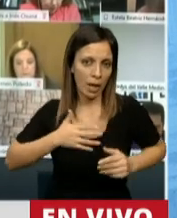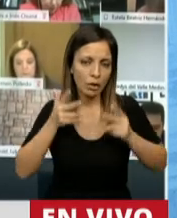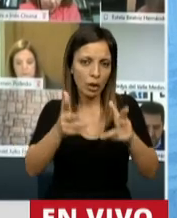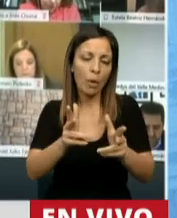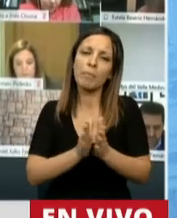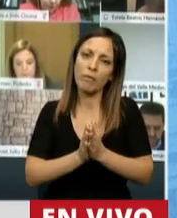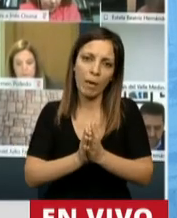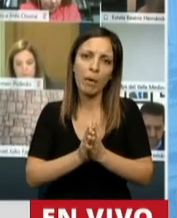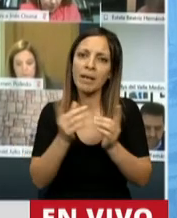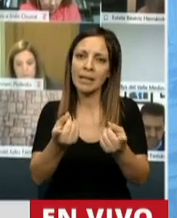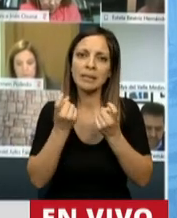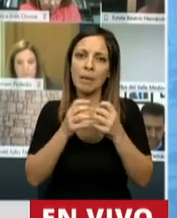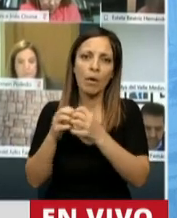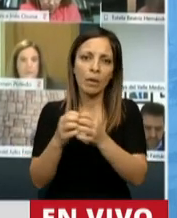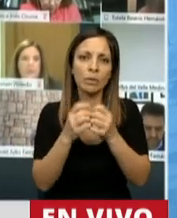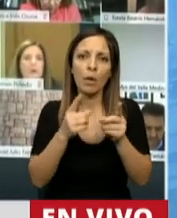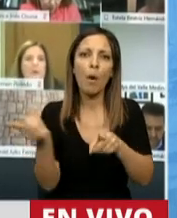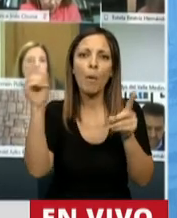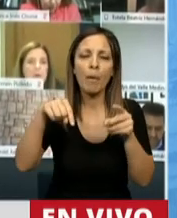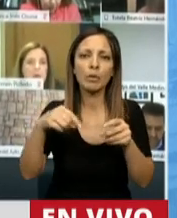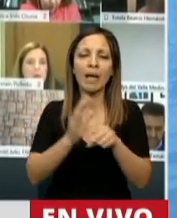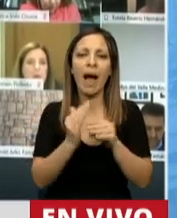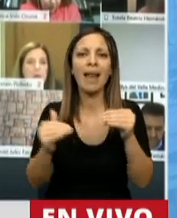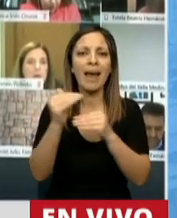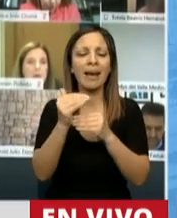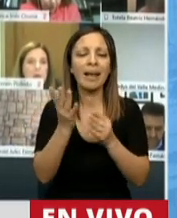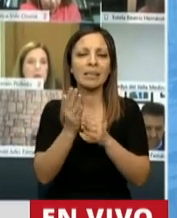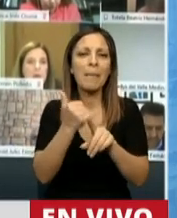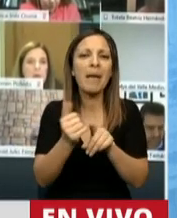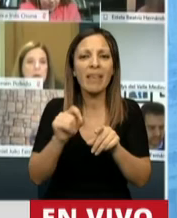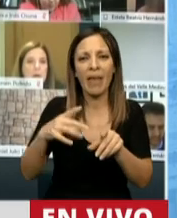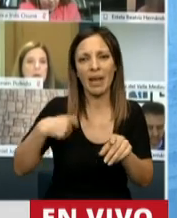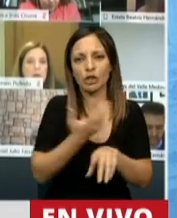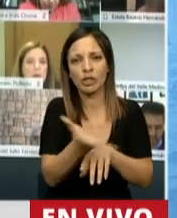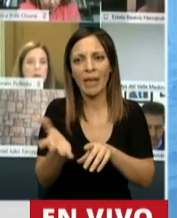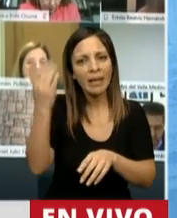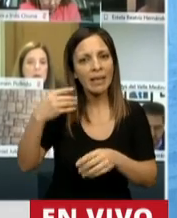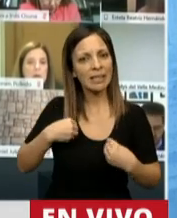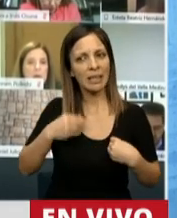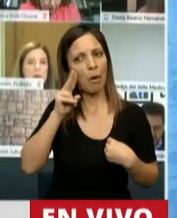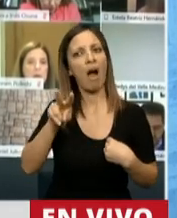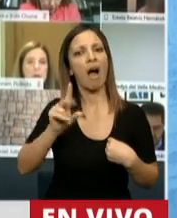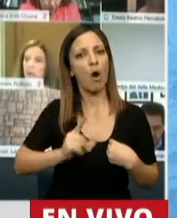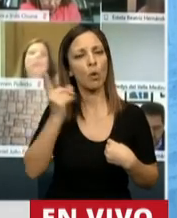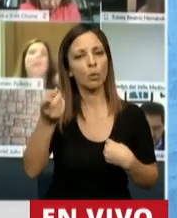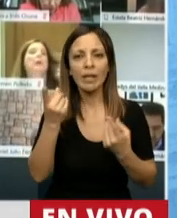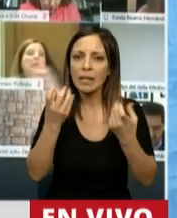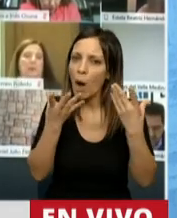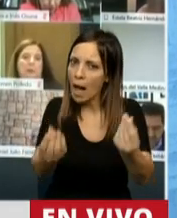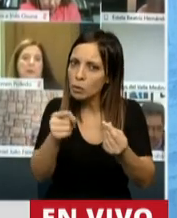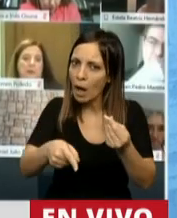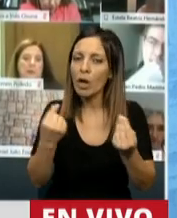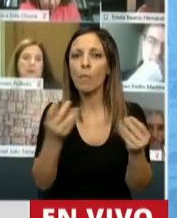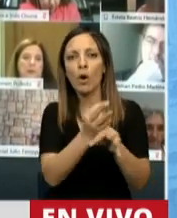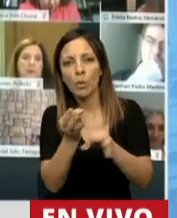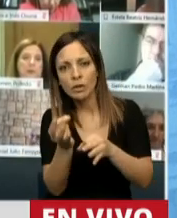discutamos realmente cómo volvemos a tener esa clase media que nos dio orgullo, que nos criamos y que realmente necesitamos volver a sostener con educación